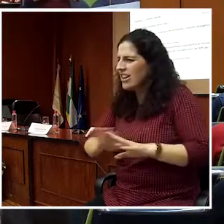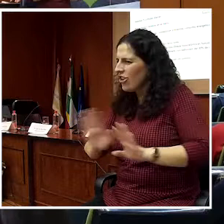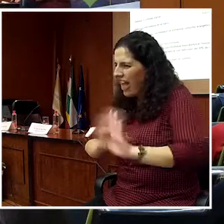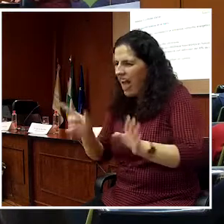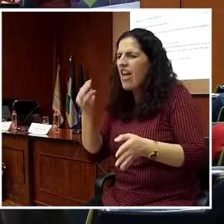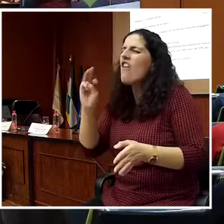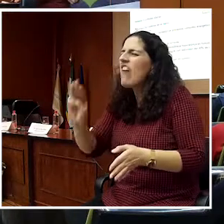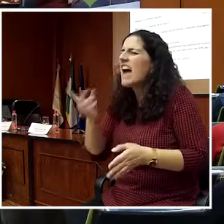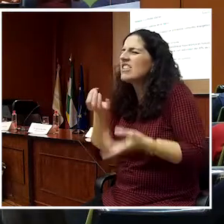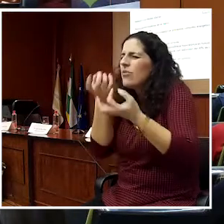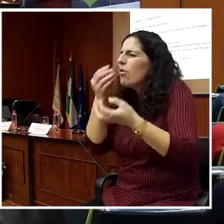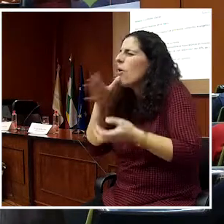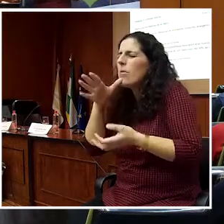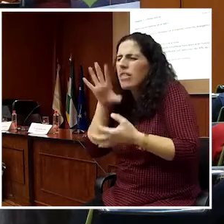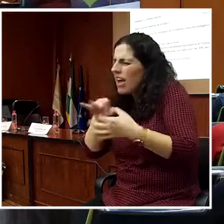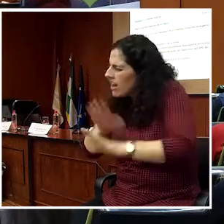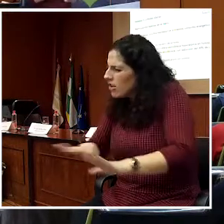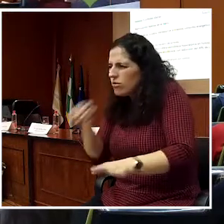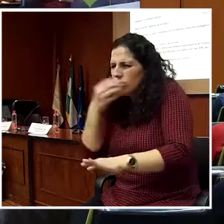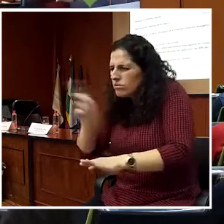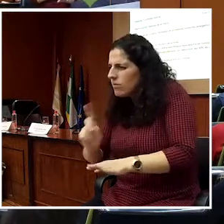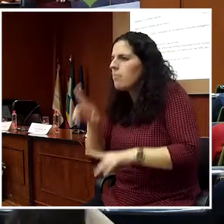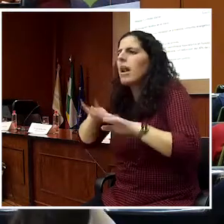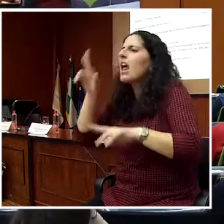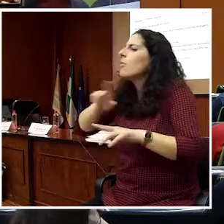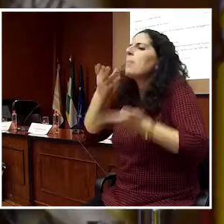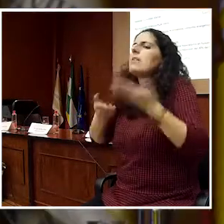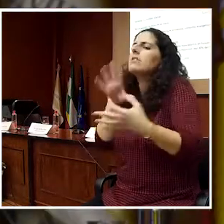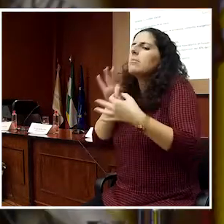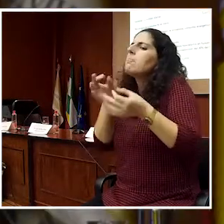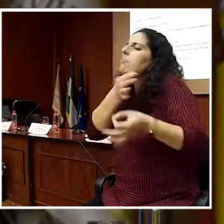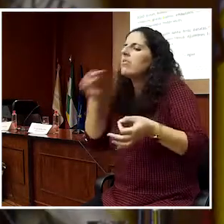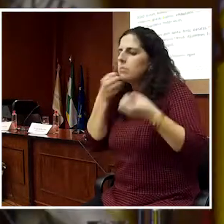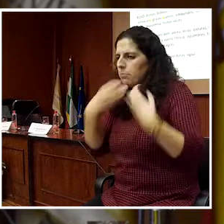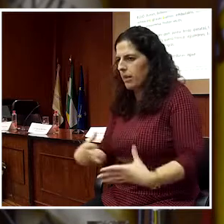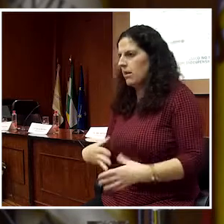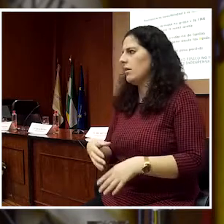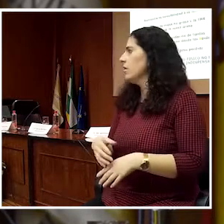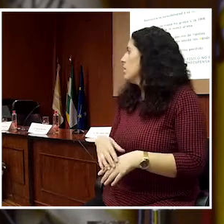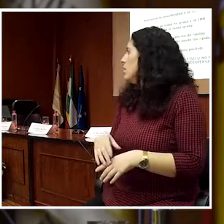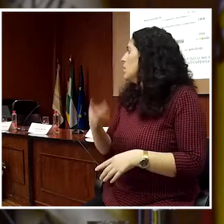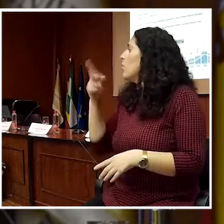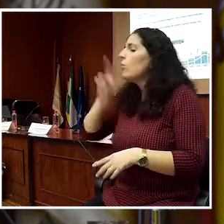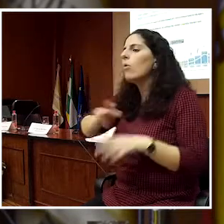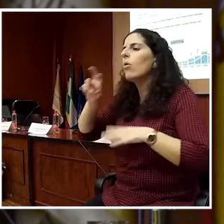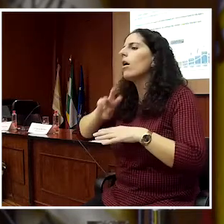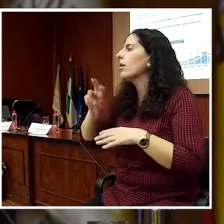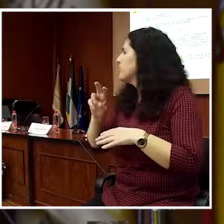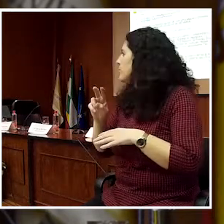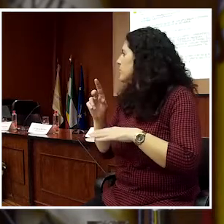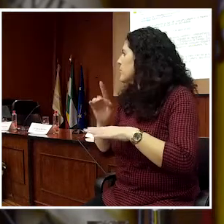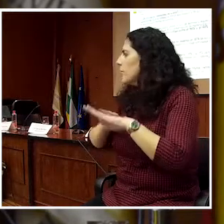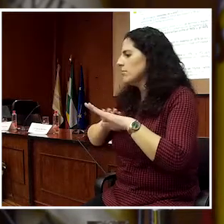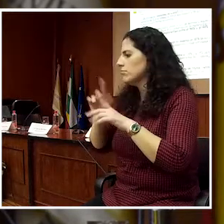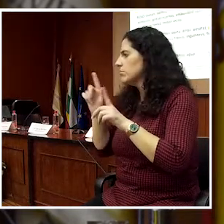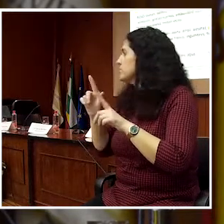niños recuperen el peso adecuado para su edad. Tenemos que intentar que hagan